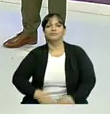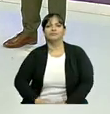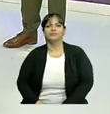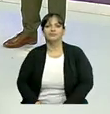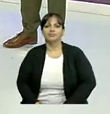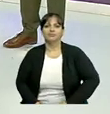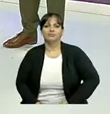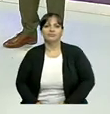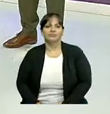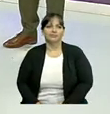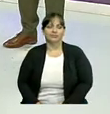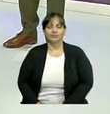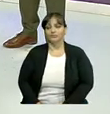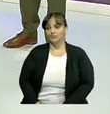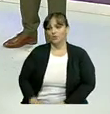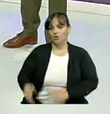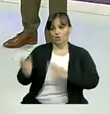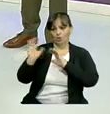llave